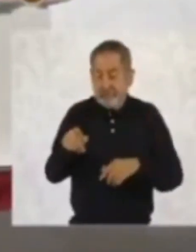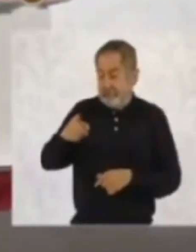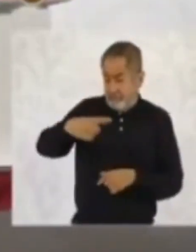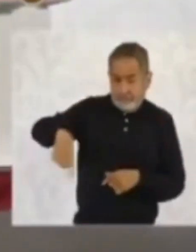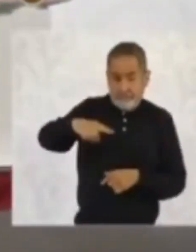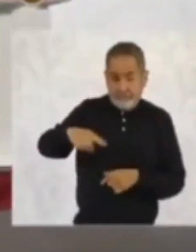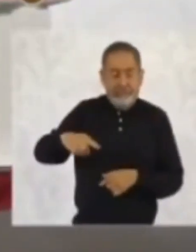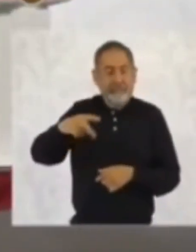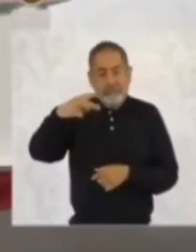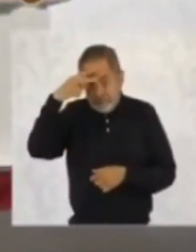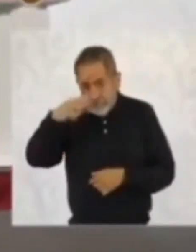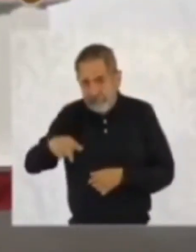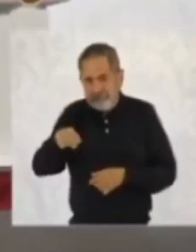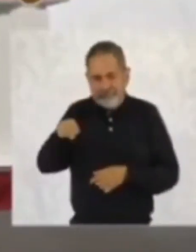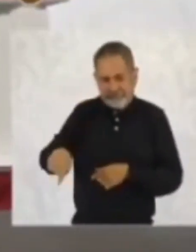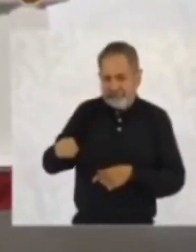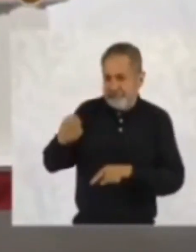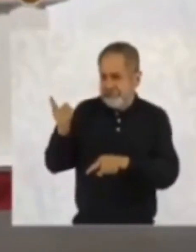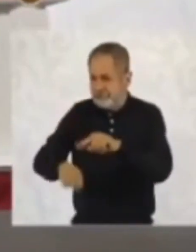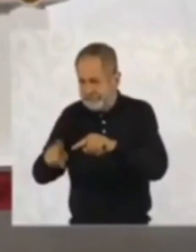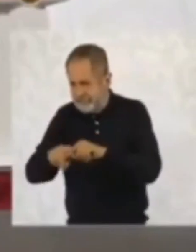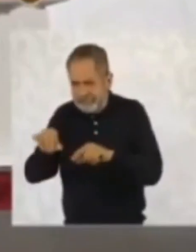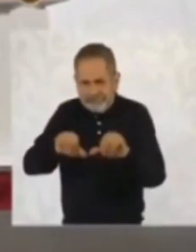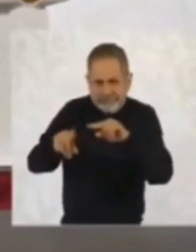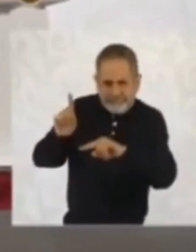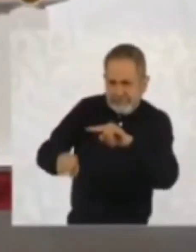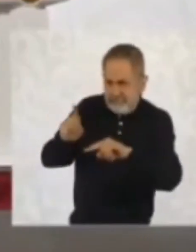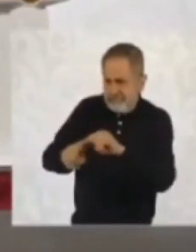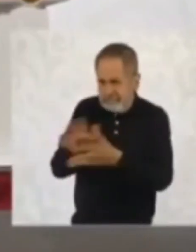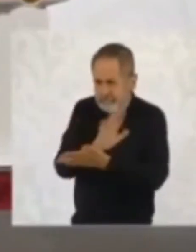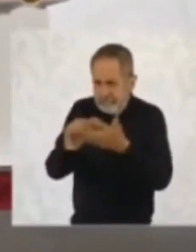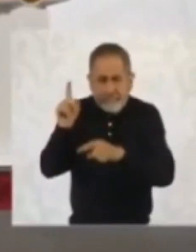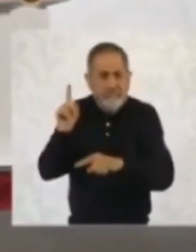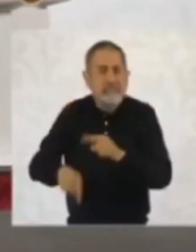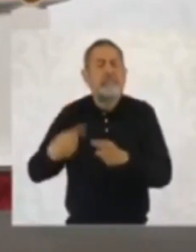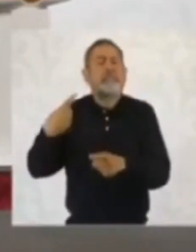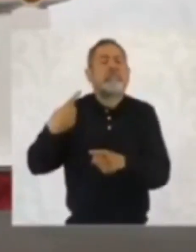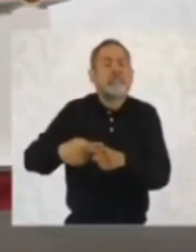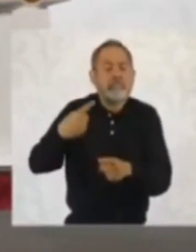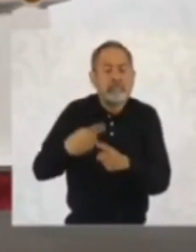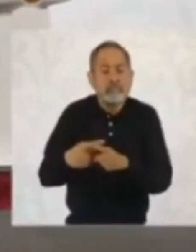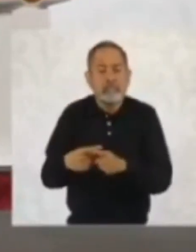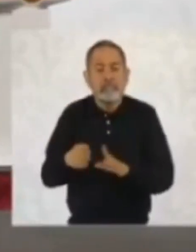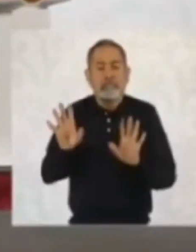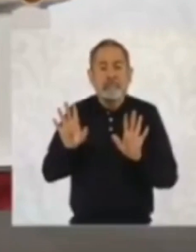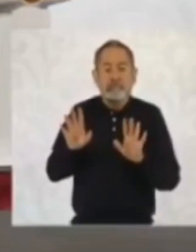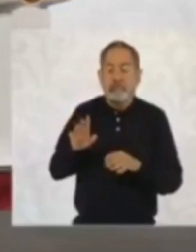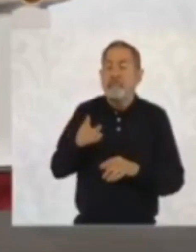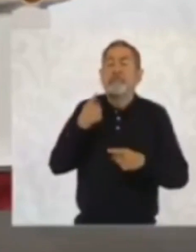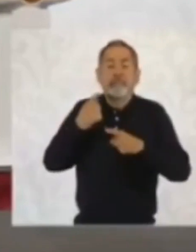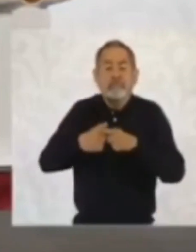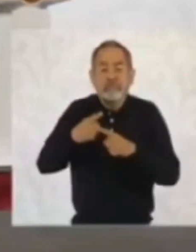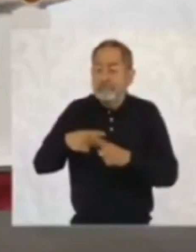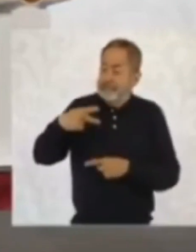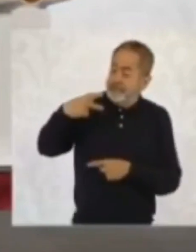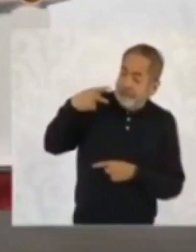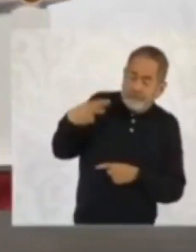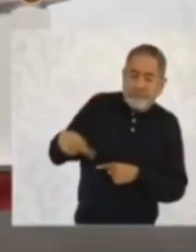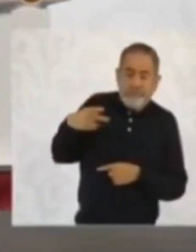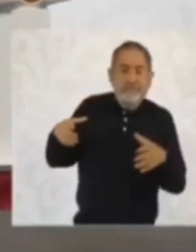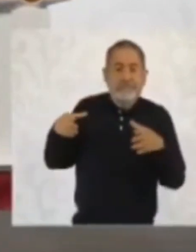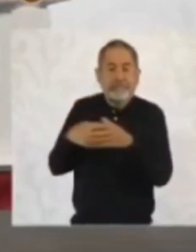las operaciones de desmantelamiento de los laboratorios referidos fueron dirigidas por un equipo de la Agencia de Investigación